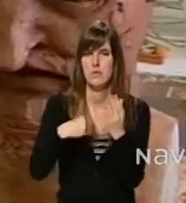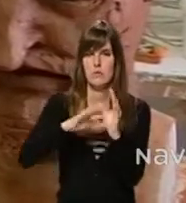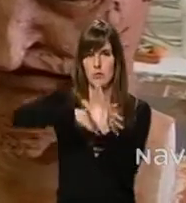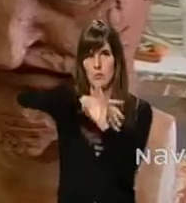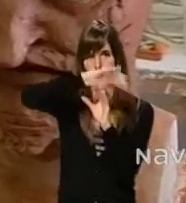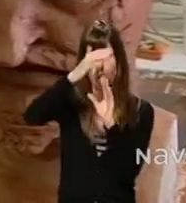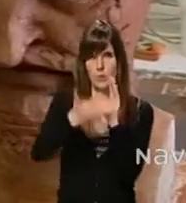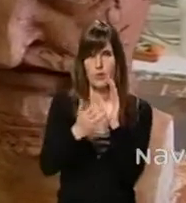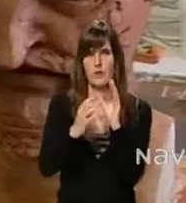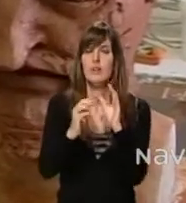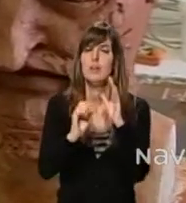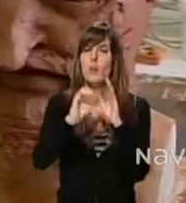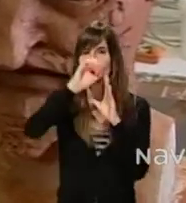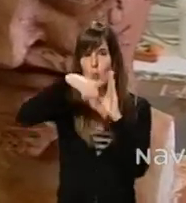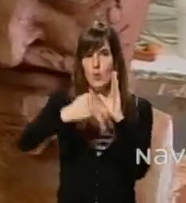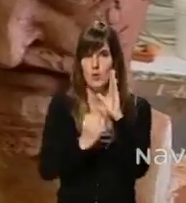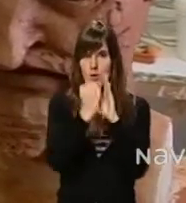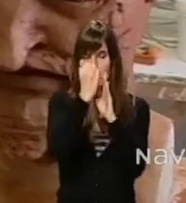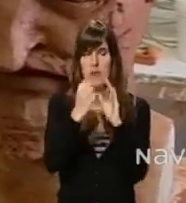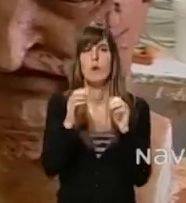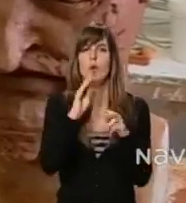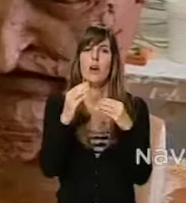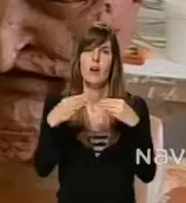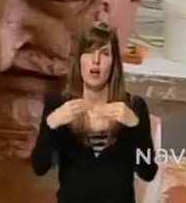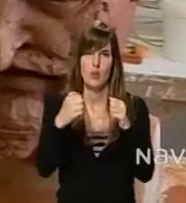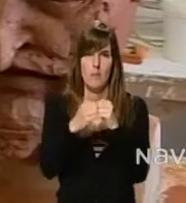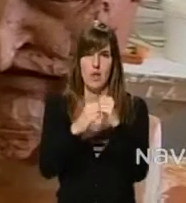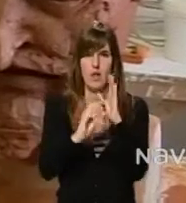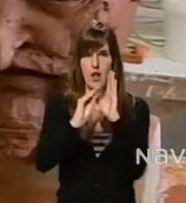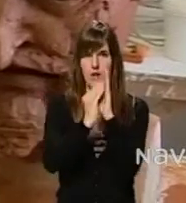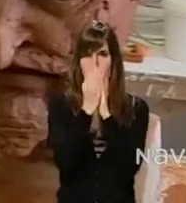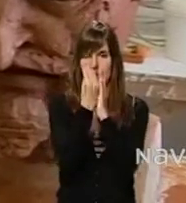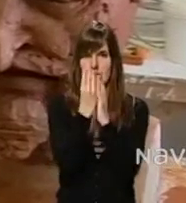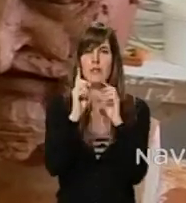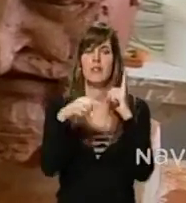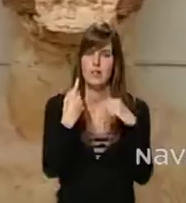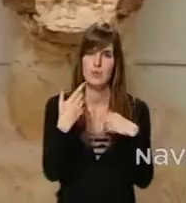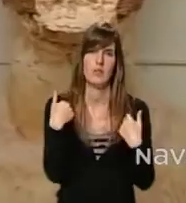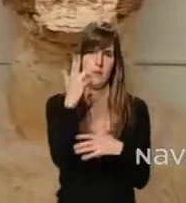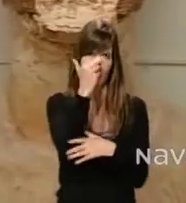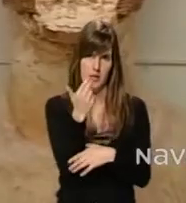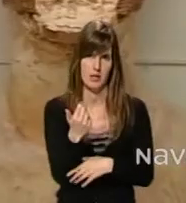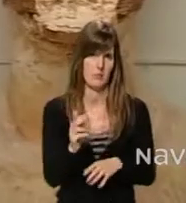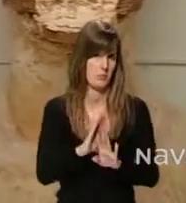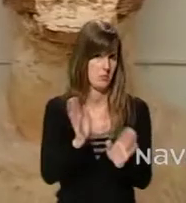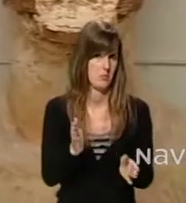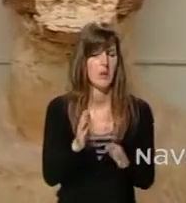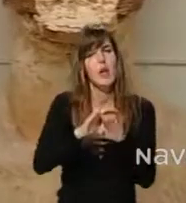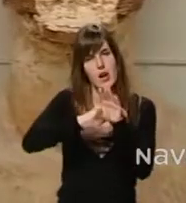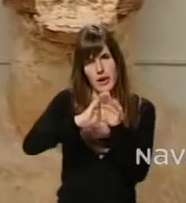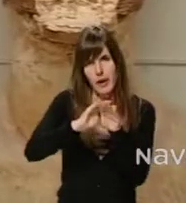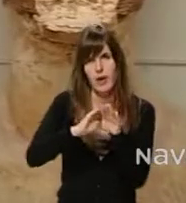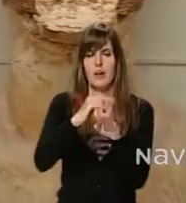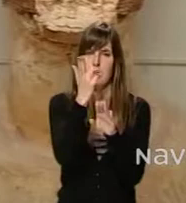negativo, que se rellena con cartón piedra y es lo que luego vemos ya convertido en cabezudo o en gigante. Claro, luego hay que